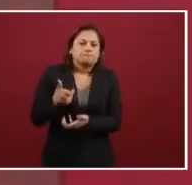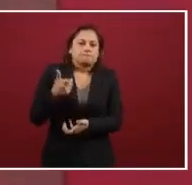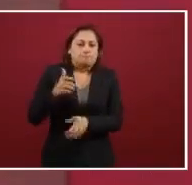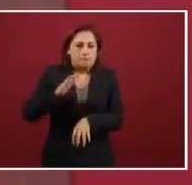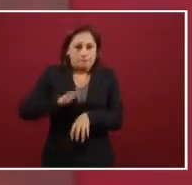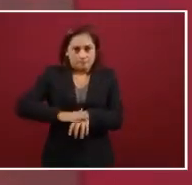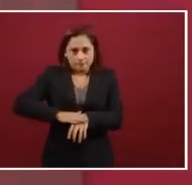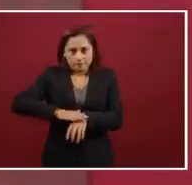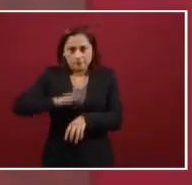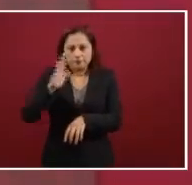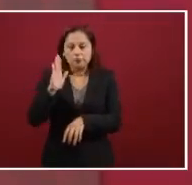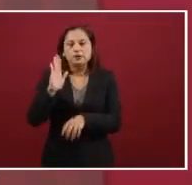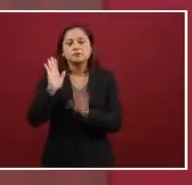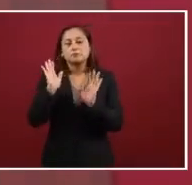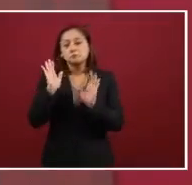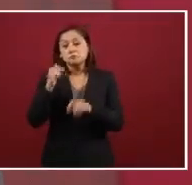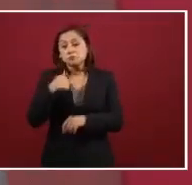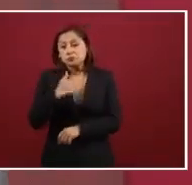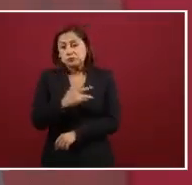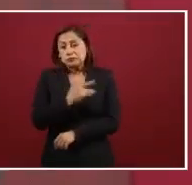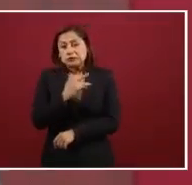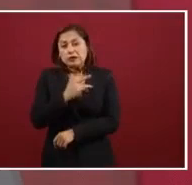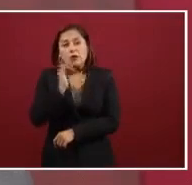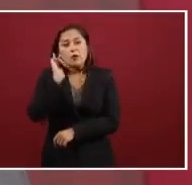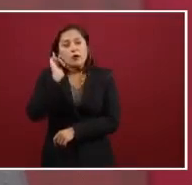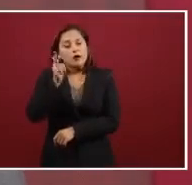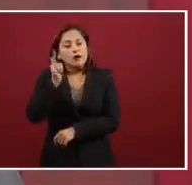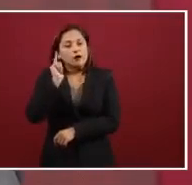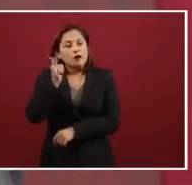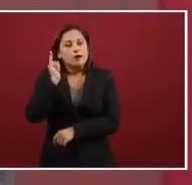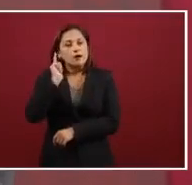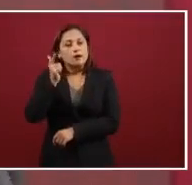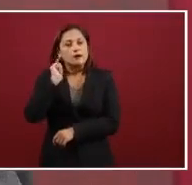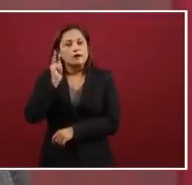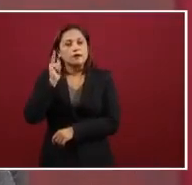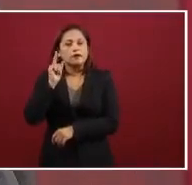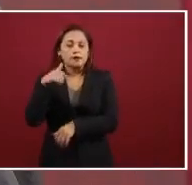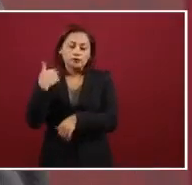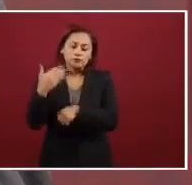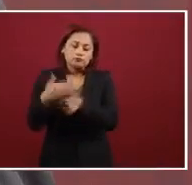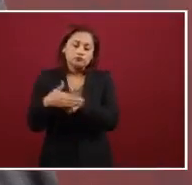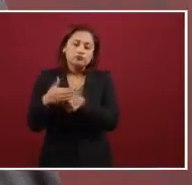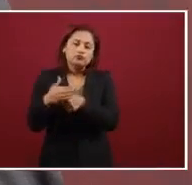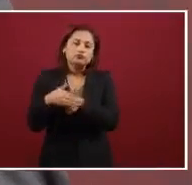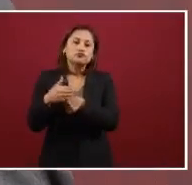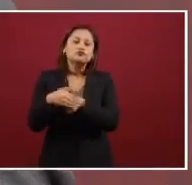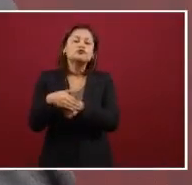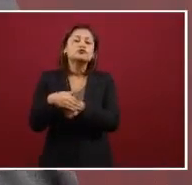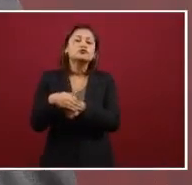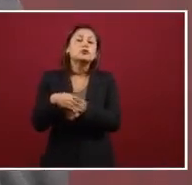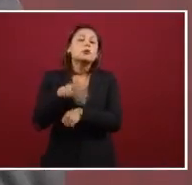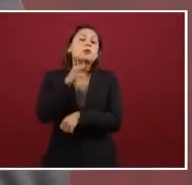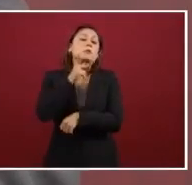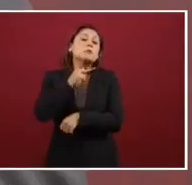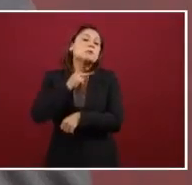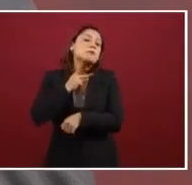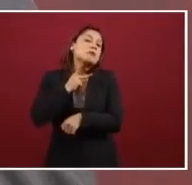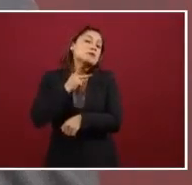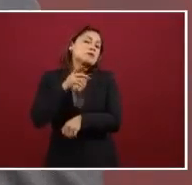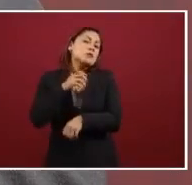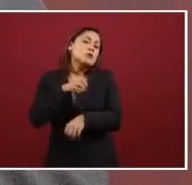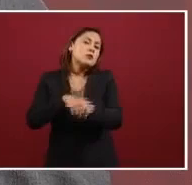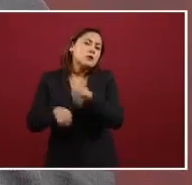que yo espero que se recupere la producción petrolera, tengamos